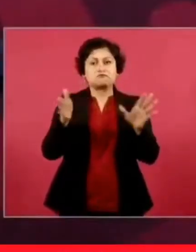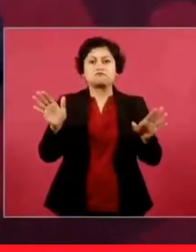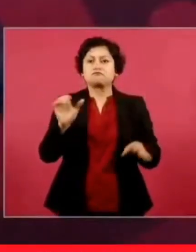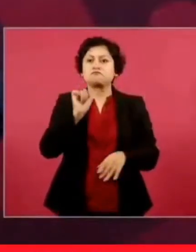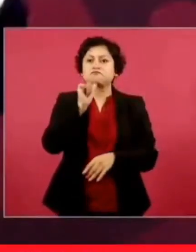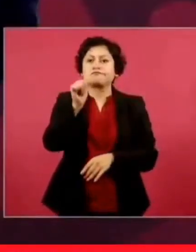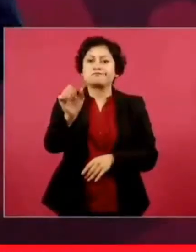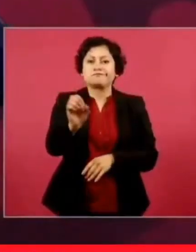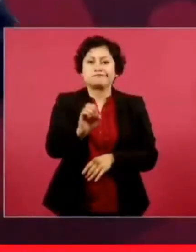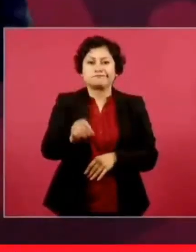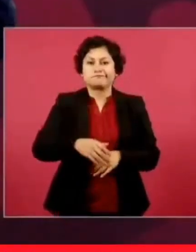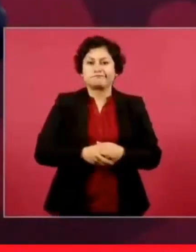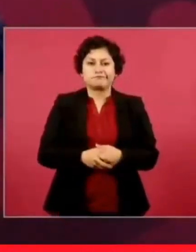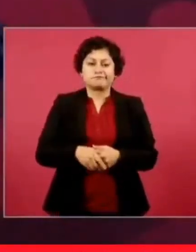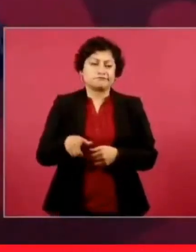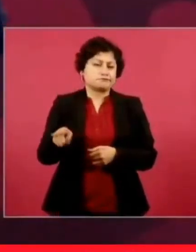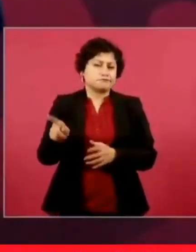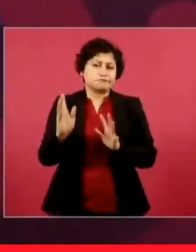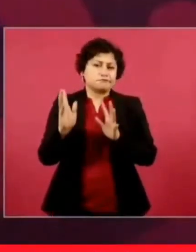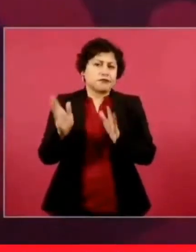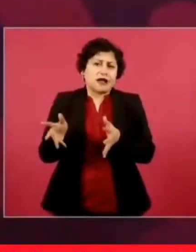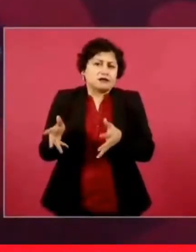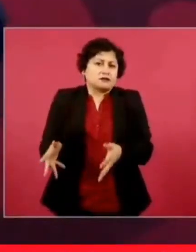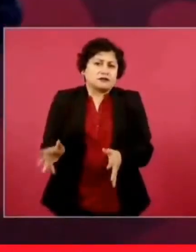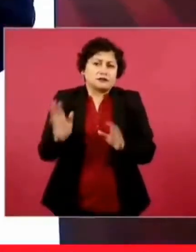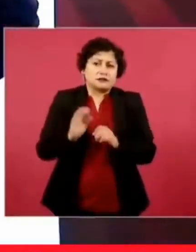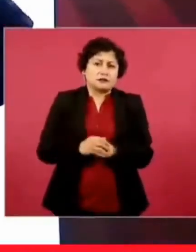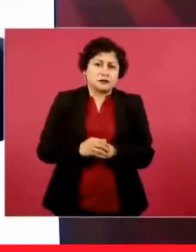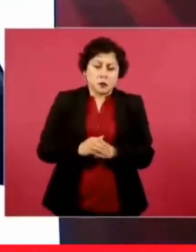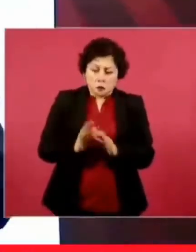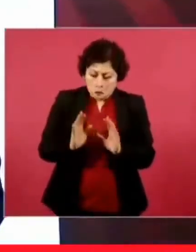Además, están en su derecho y